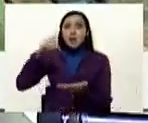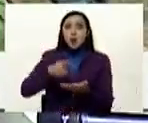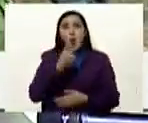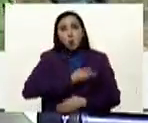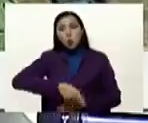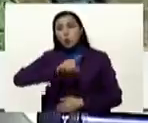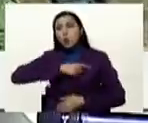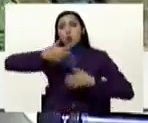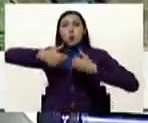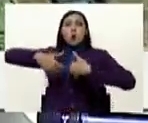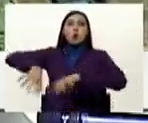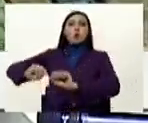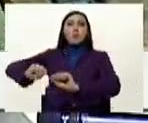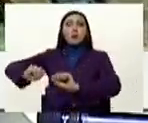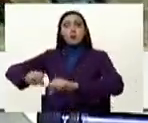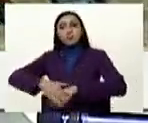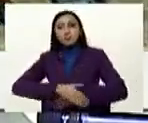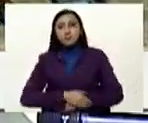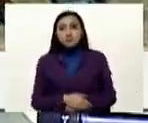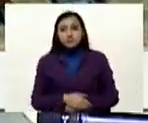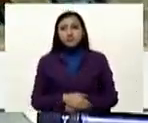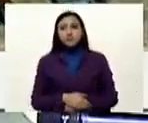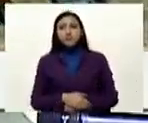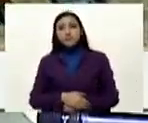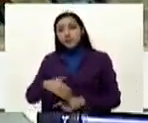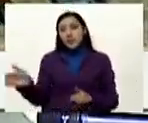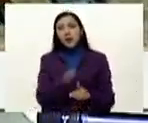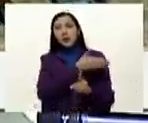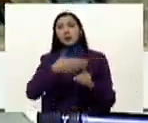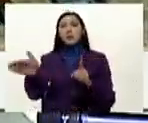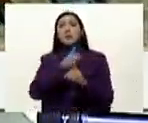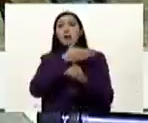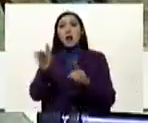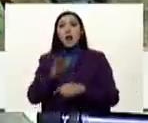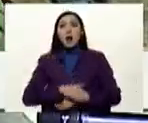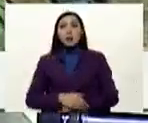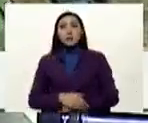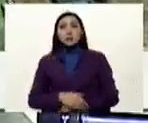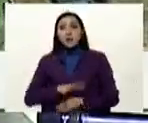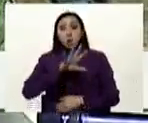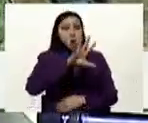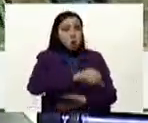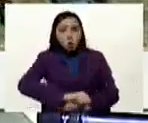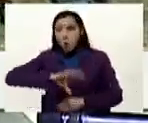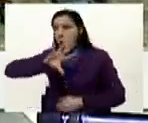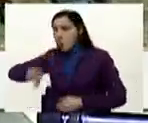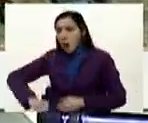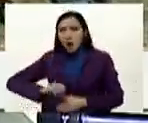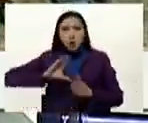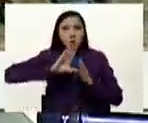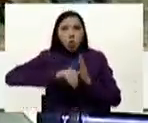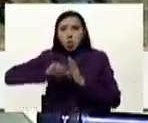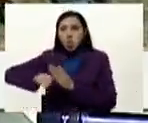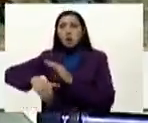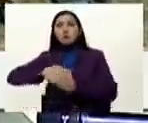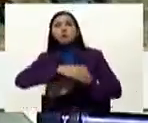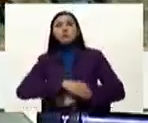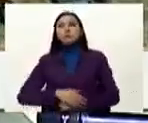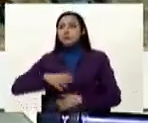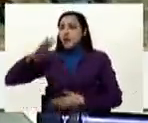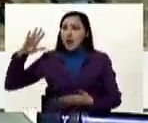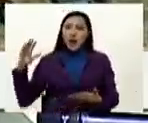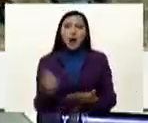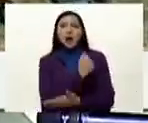europeo a masacrar, saquear, robar,